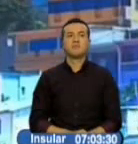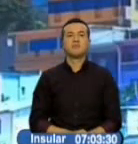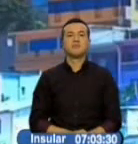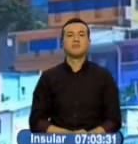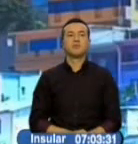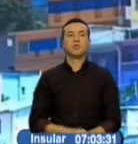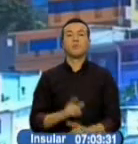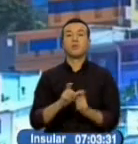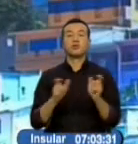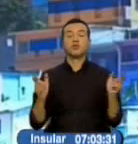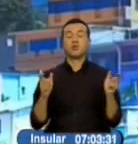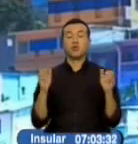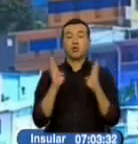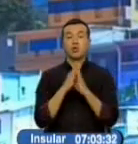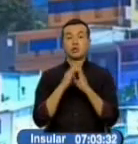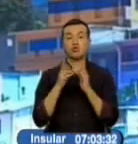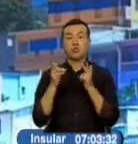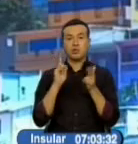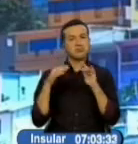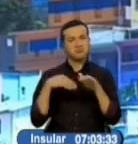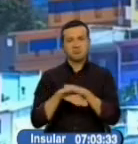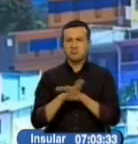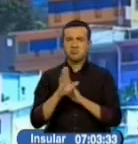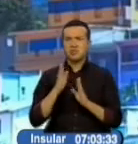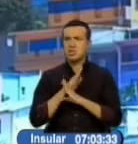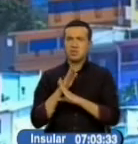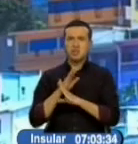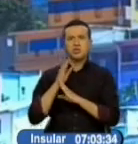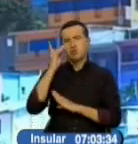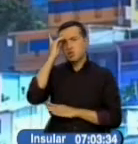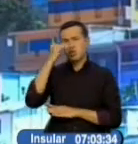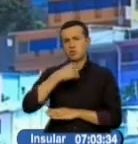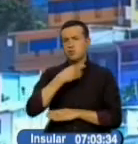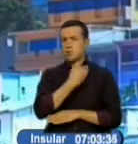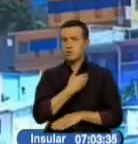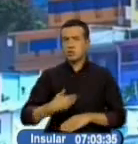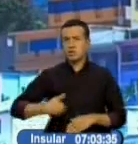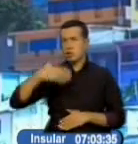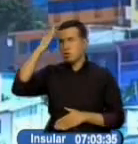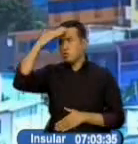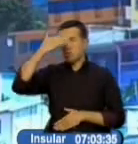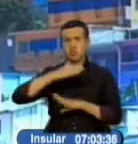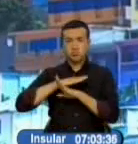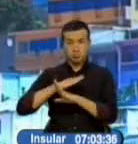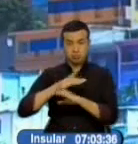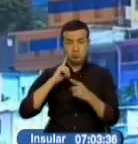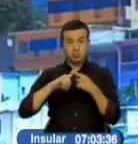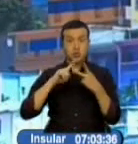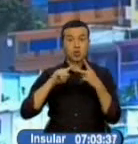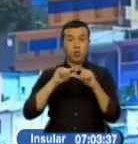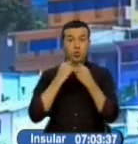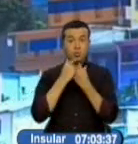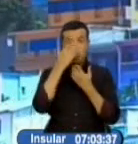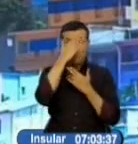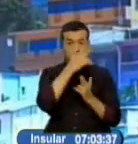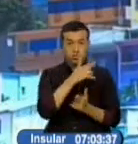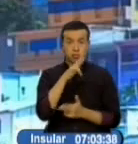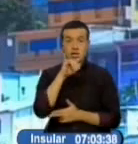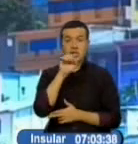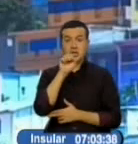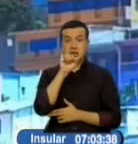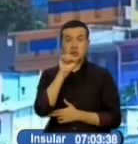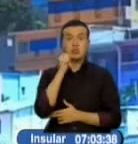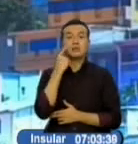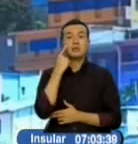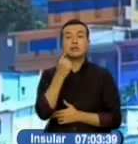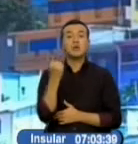Activistas irrumpen en el Congreso de Texas en rechazo a las medidas migratorias del presidente Donald Trump, mientras que el autoproclamado Estado Islámico difunde